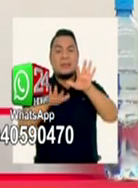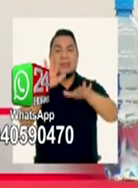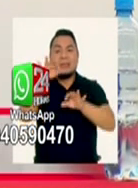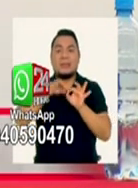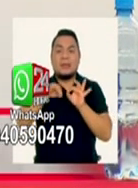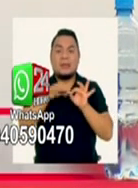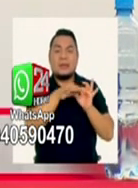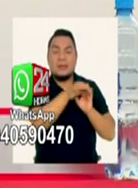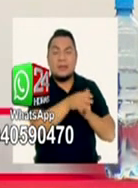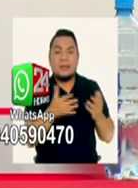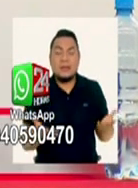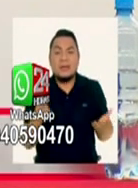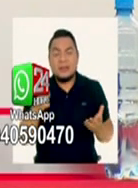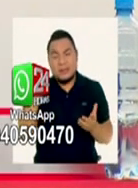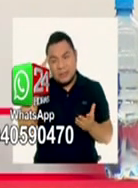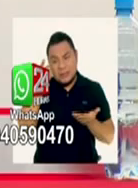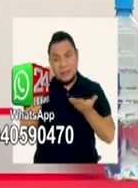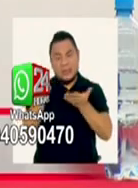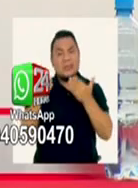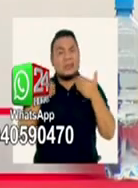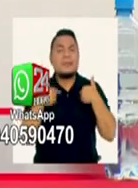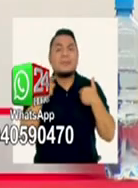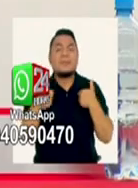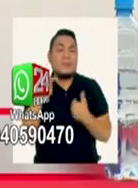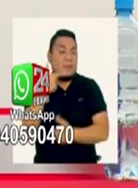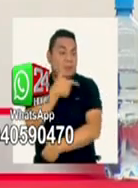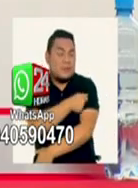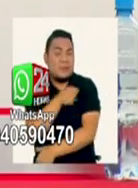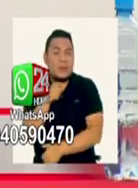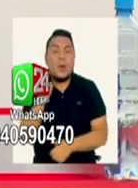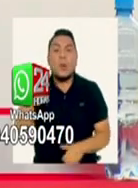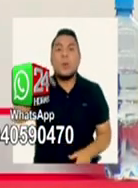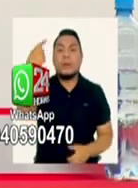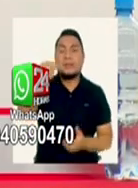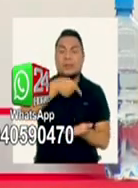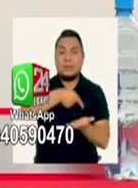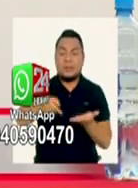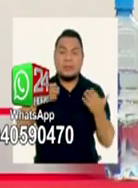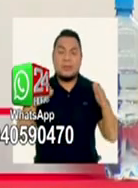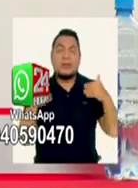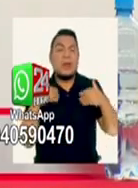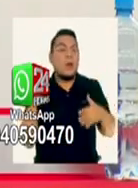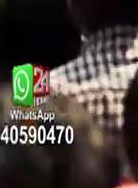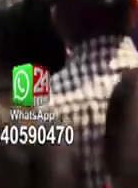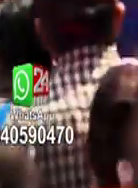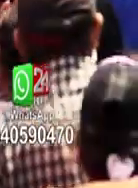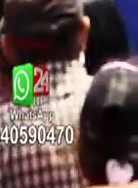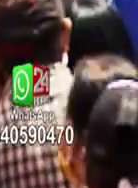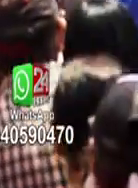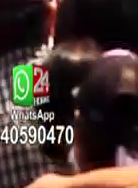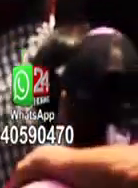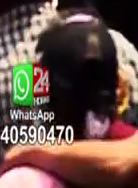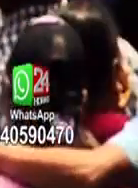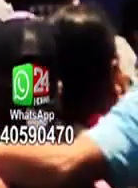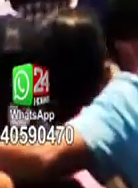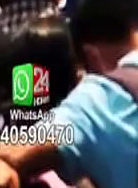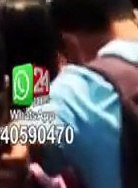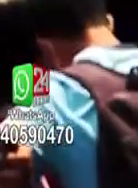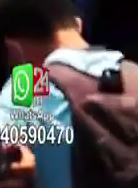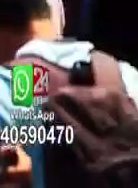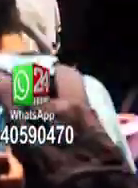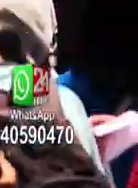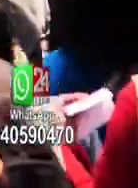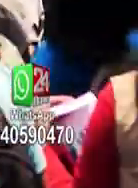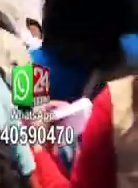y la intención que tenemos es que este vacunatón la otra semana sea en todo el país. El ministro de Salud instó